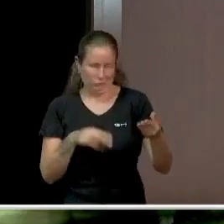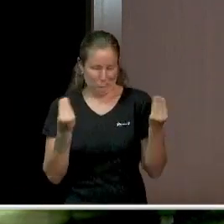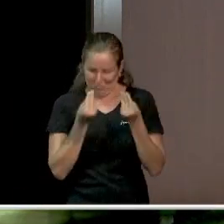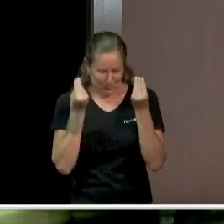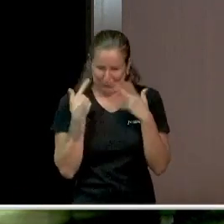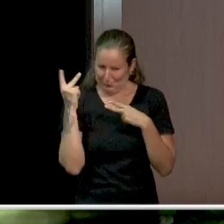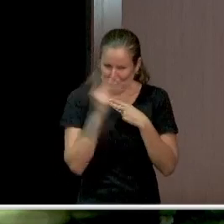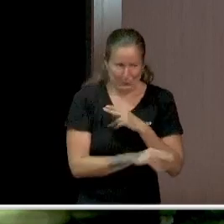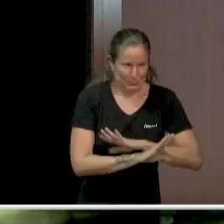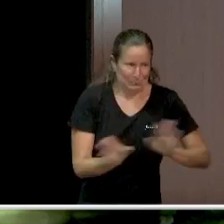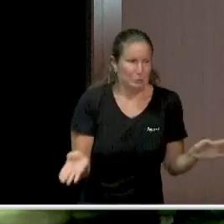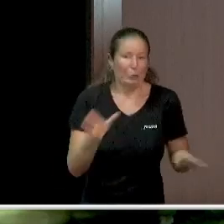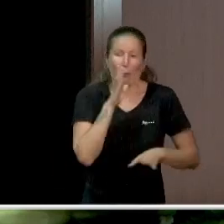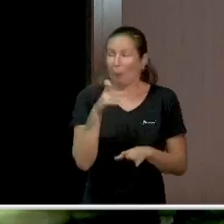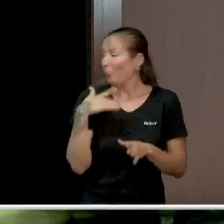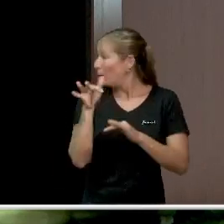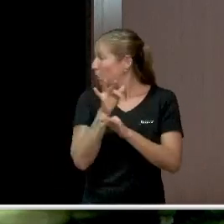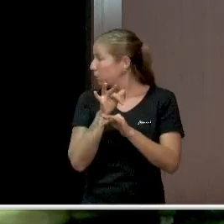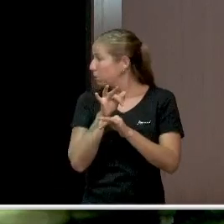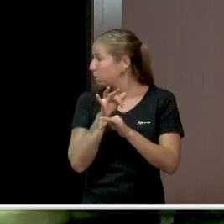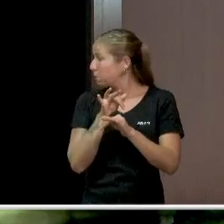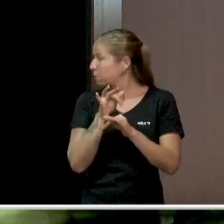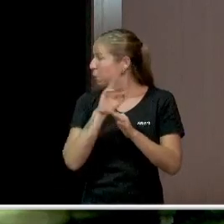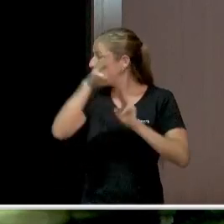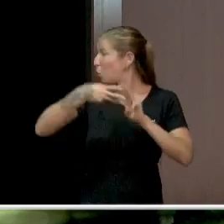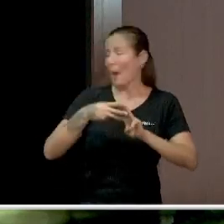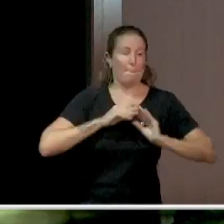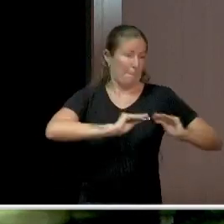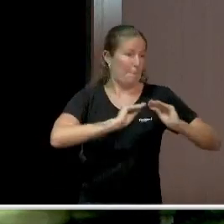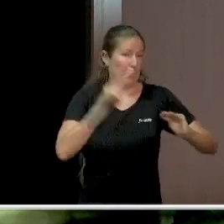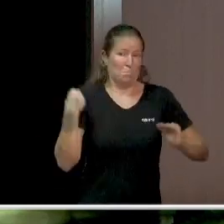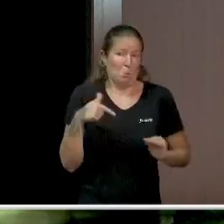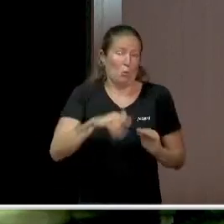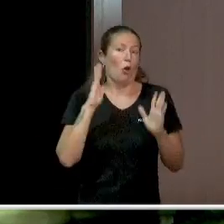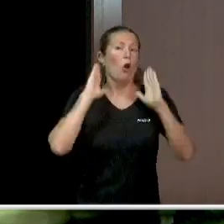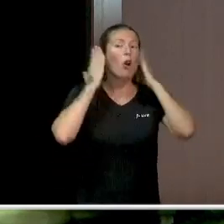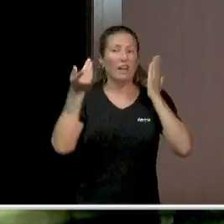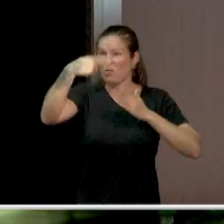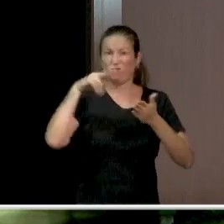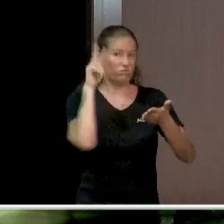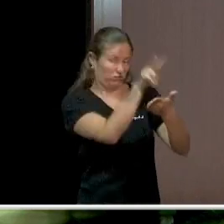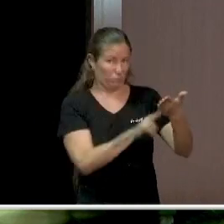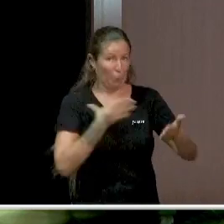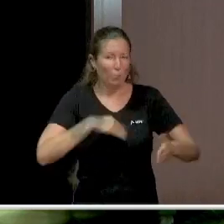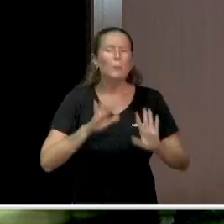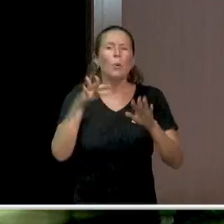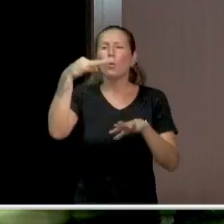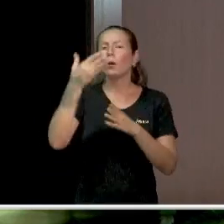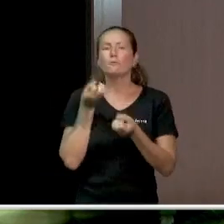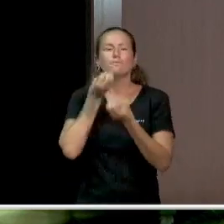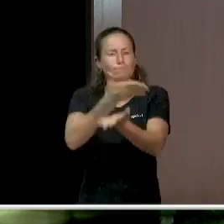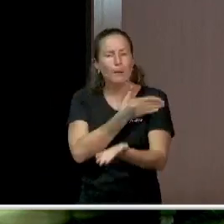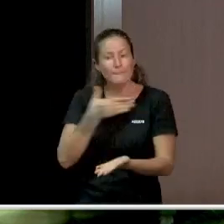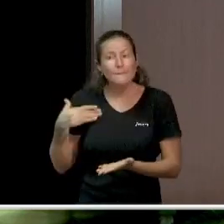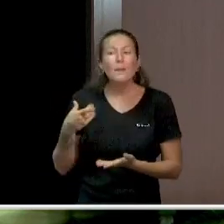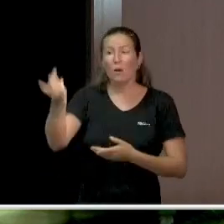a su disposición en la página correspondiente del Congreso. Pero sí les quiero decir, lo podrán comprobar,